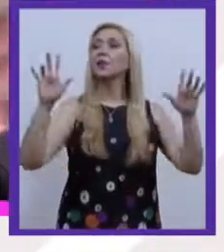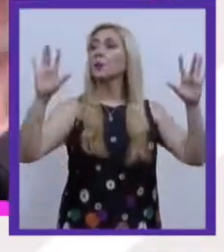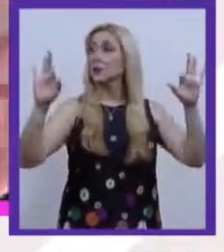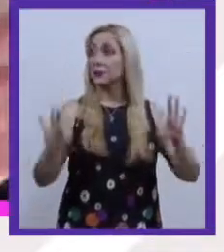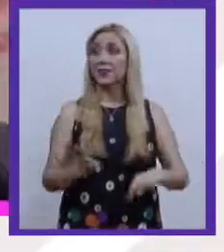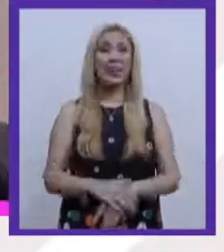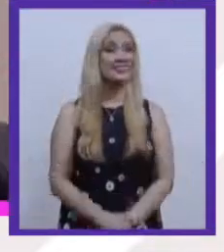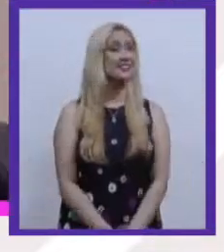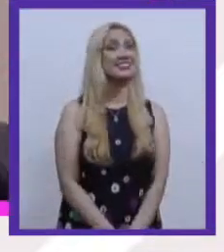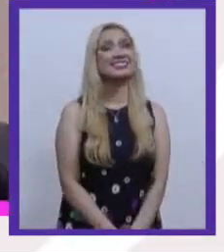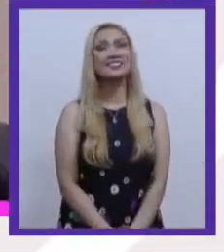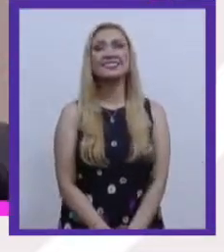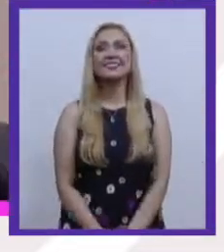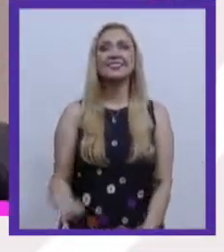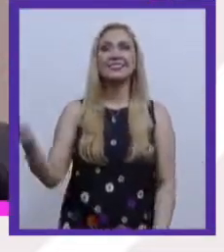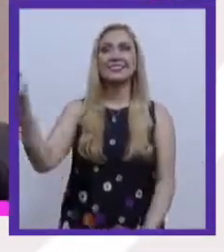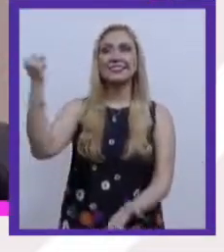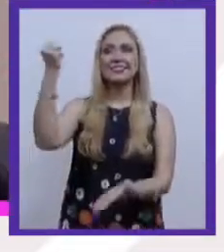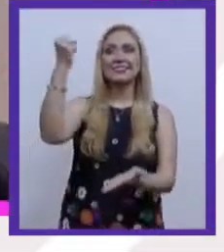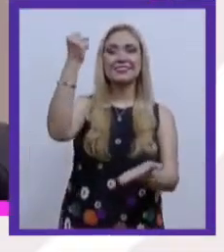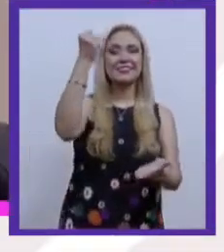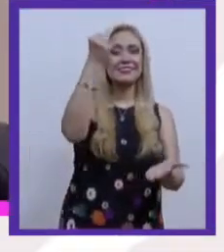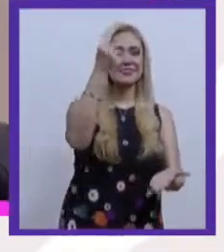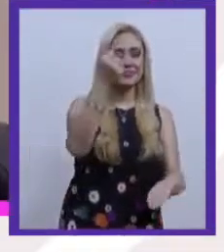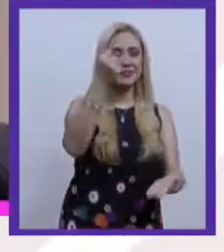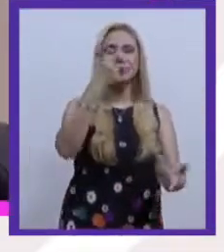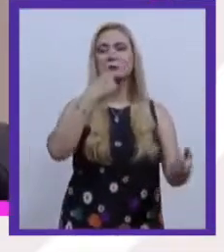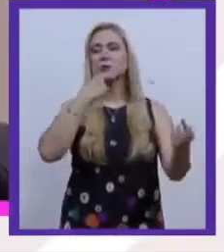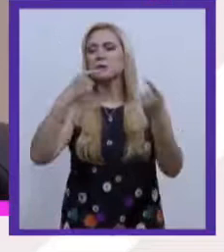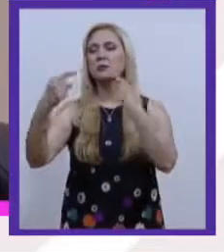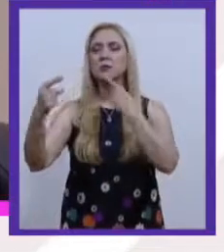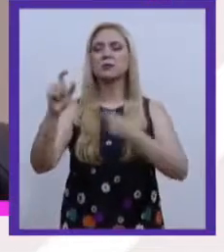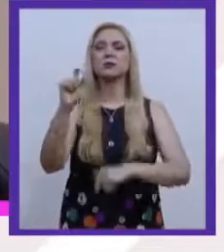la primera discusión del presupuesto de egresos la discutimos un